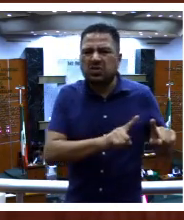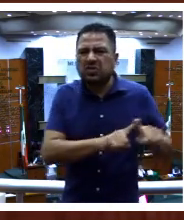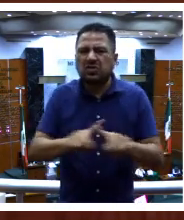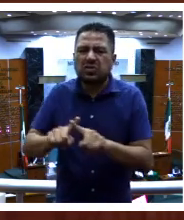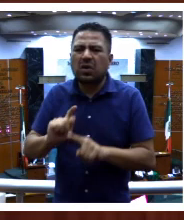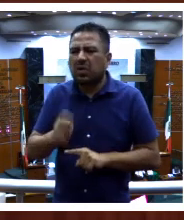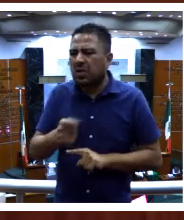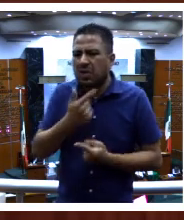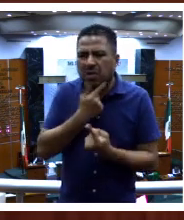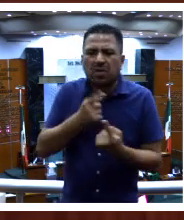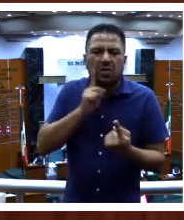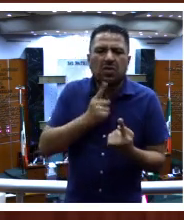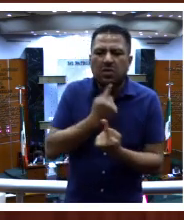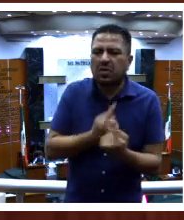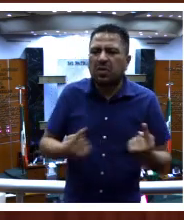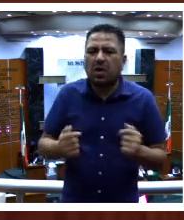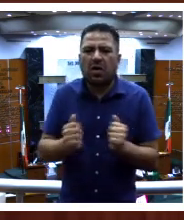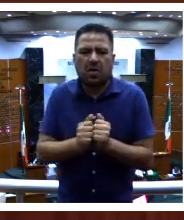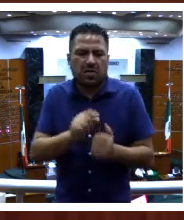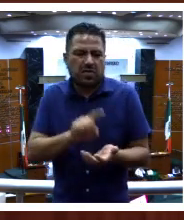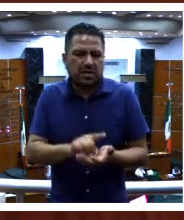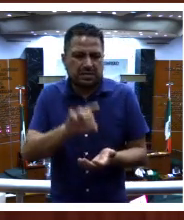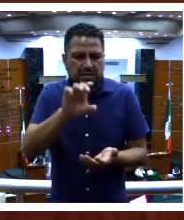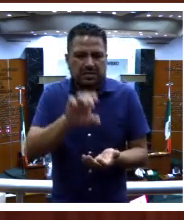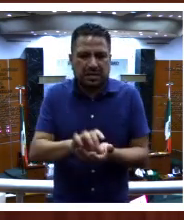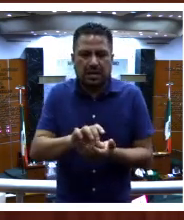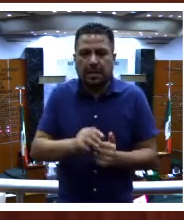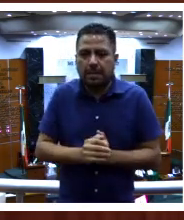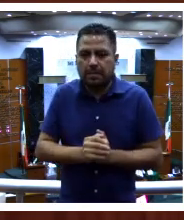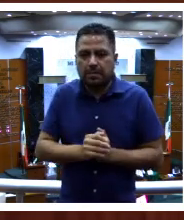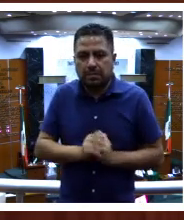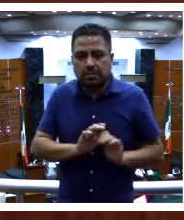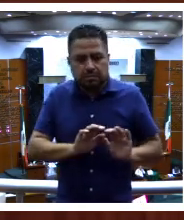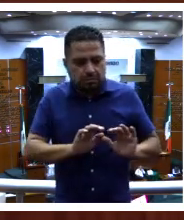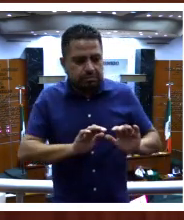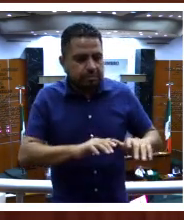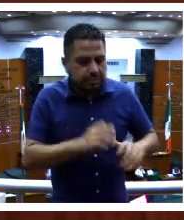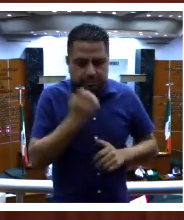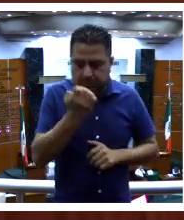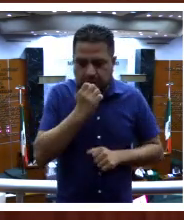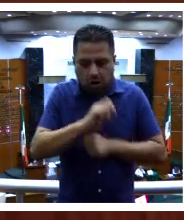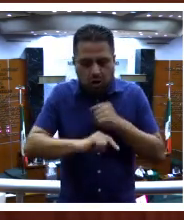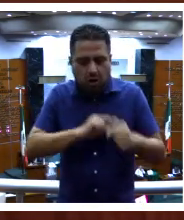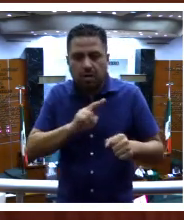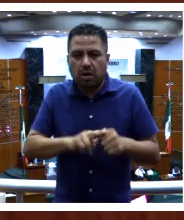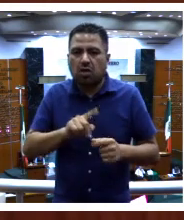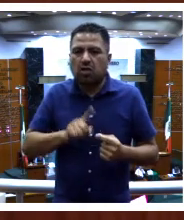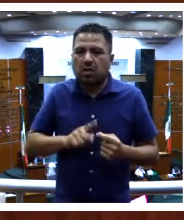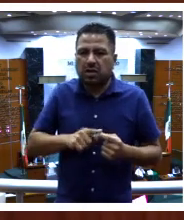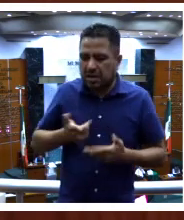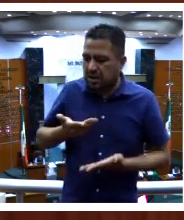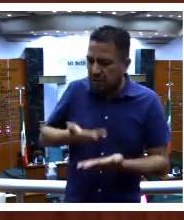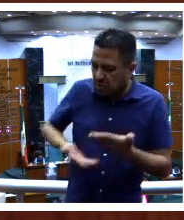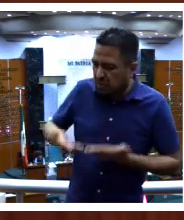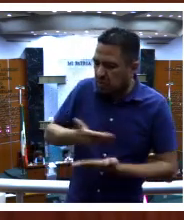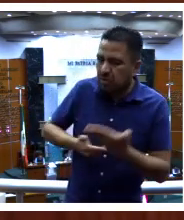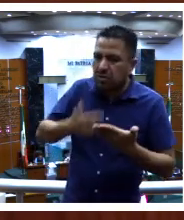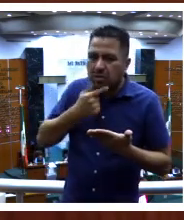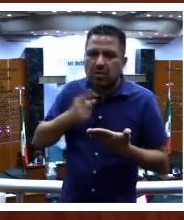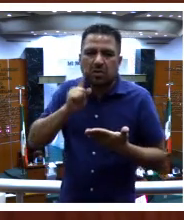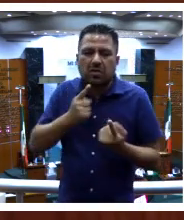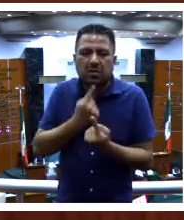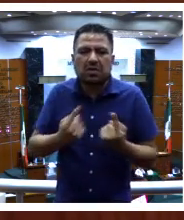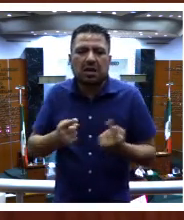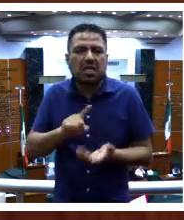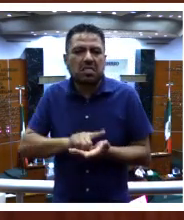los que niñas y niños con discapacidad ingresan a escuelas regulares donde conviven con niñas y niños